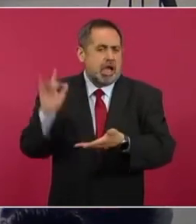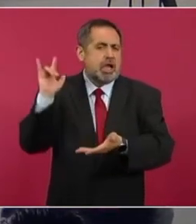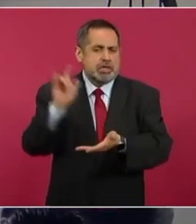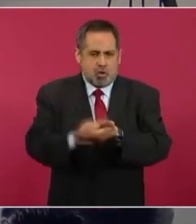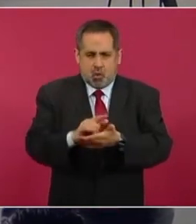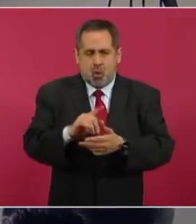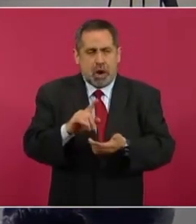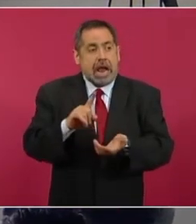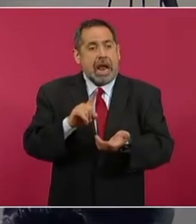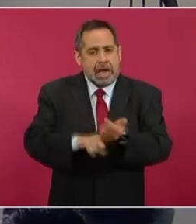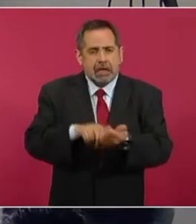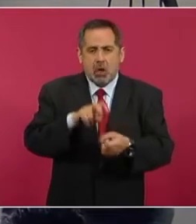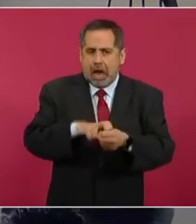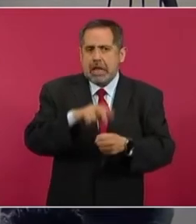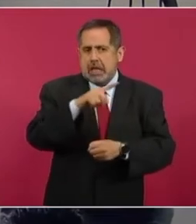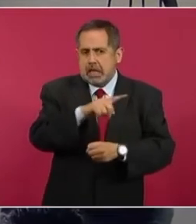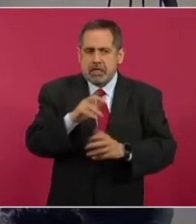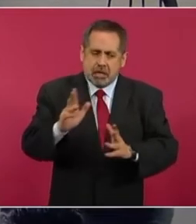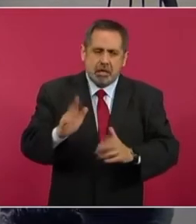Espera.